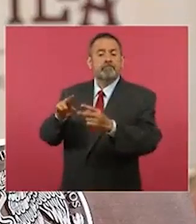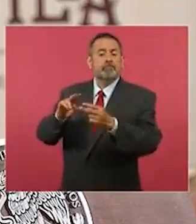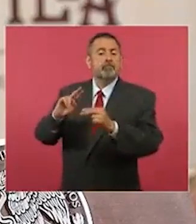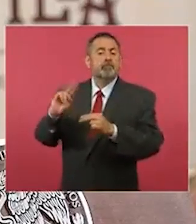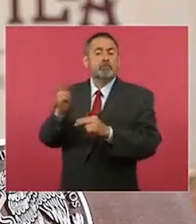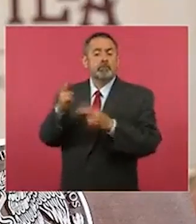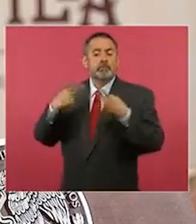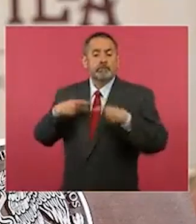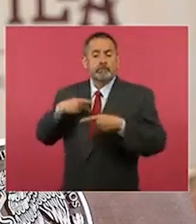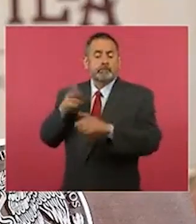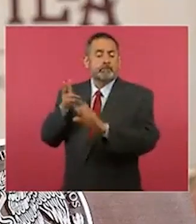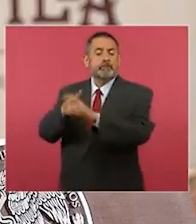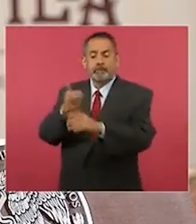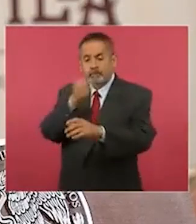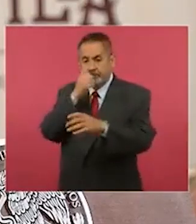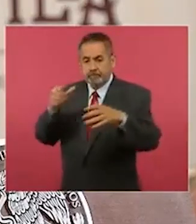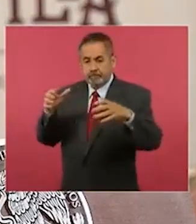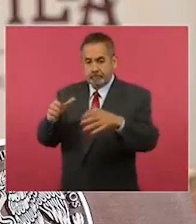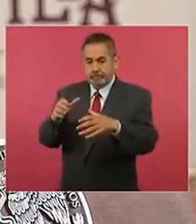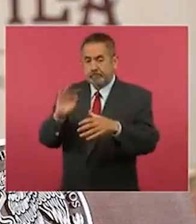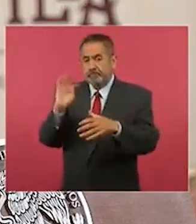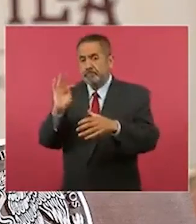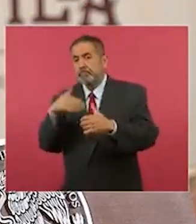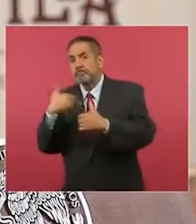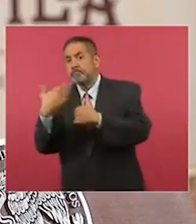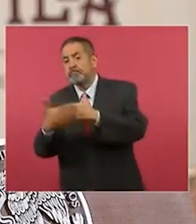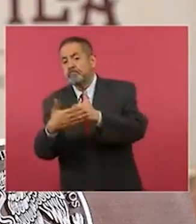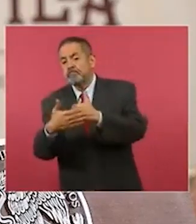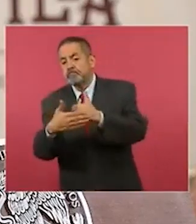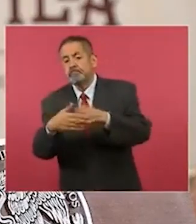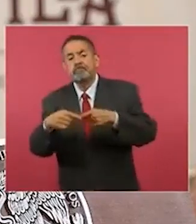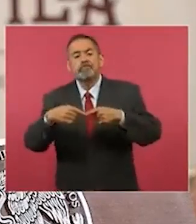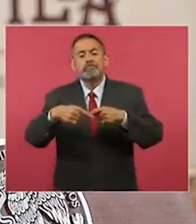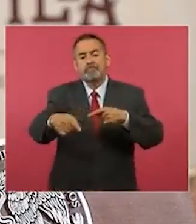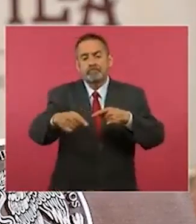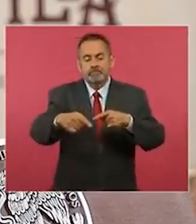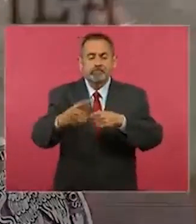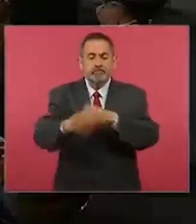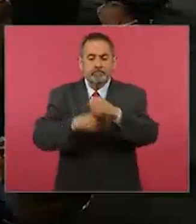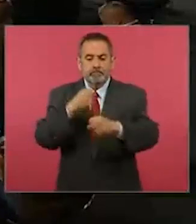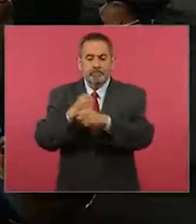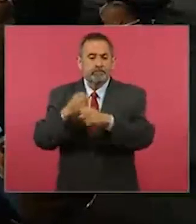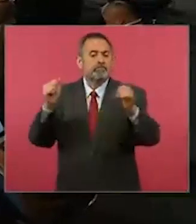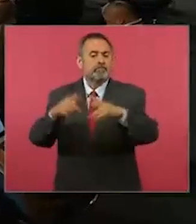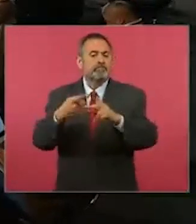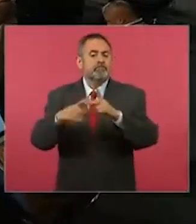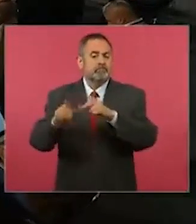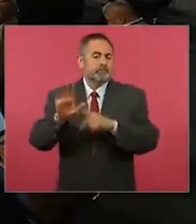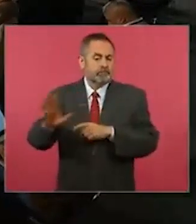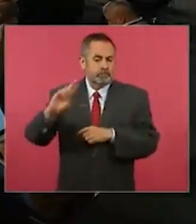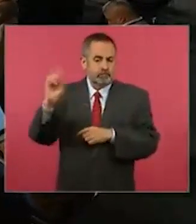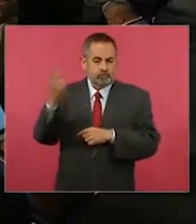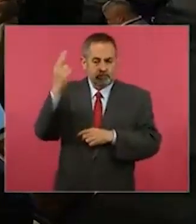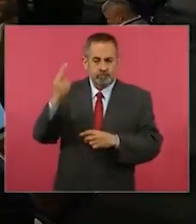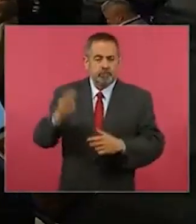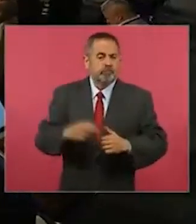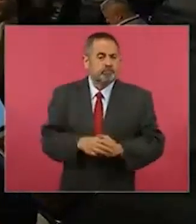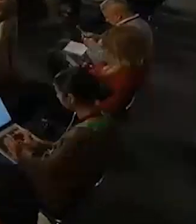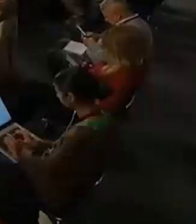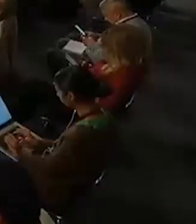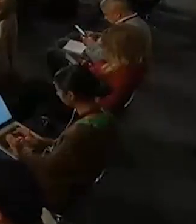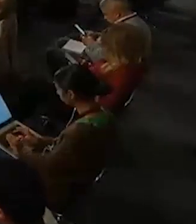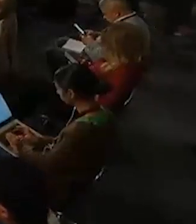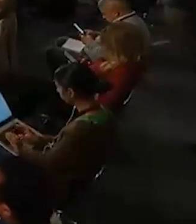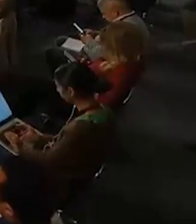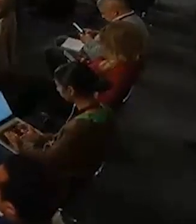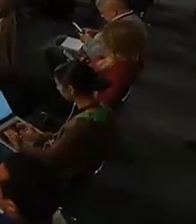que alarmarse. Ay, señor Chapo Soto, al escuchar estas declaraciones me viene a la